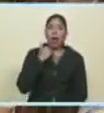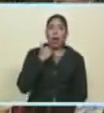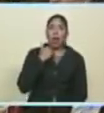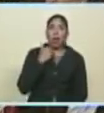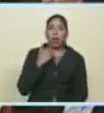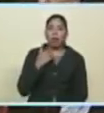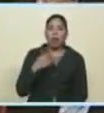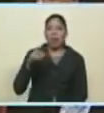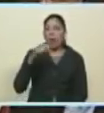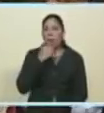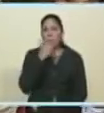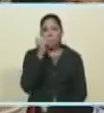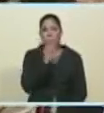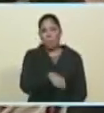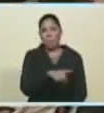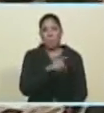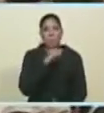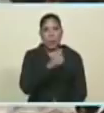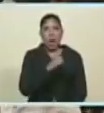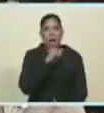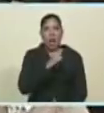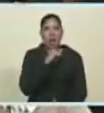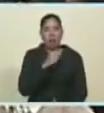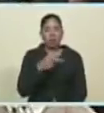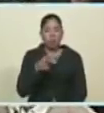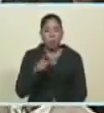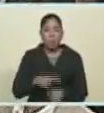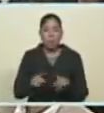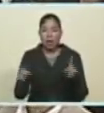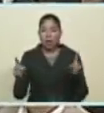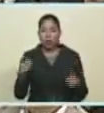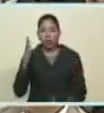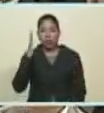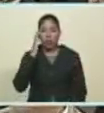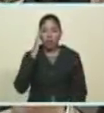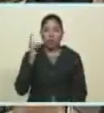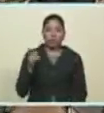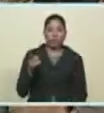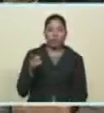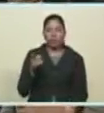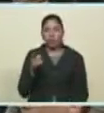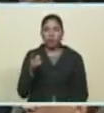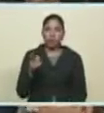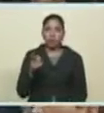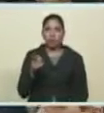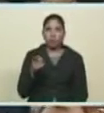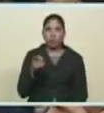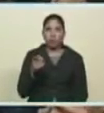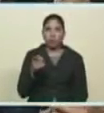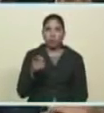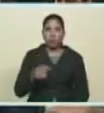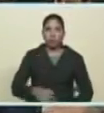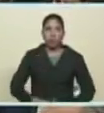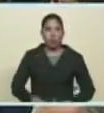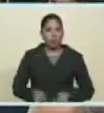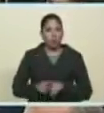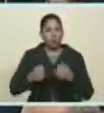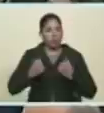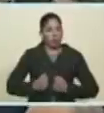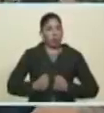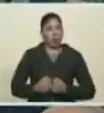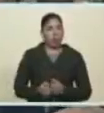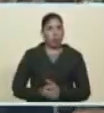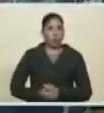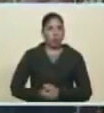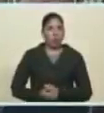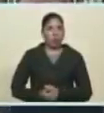fraude. Y cuando saben que van en condiciones desventajosas, en vez de embraguetarse y luchar más,